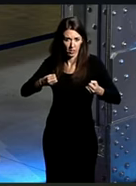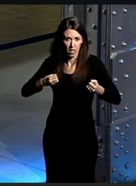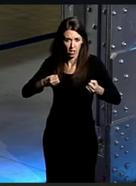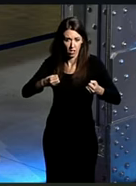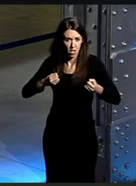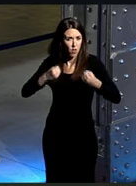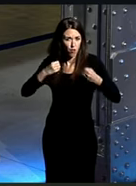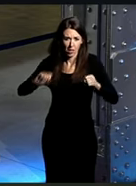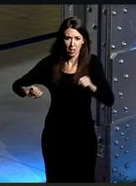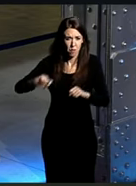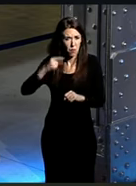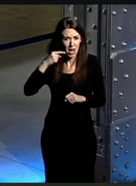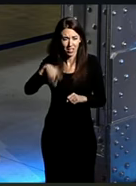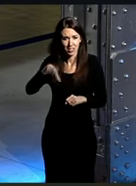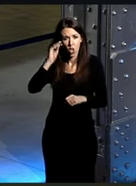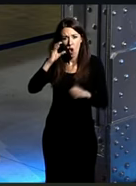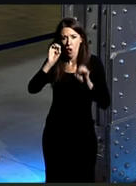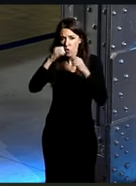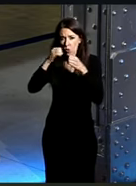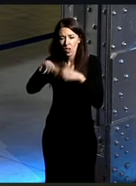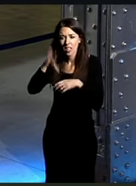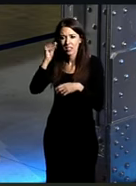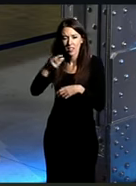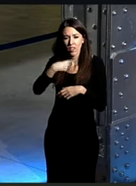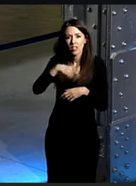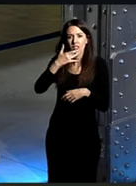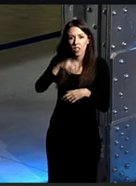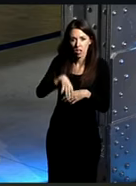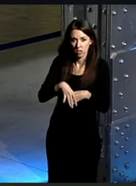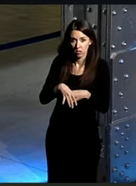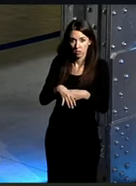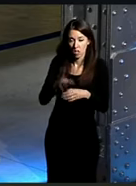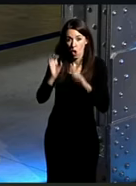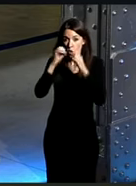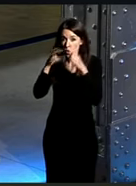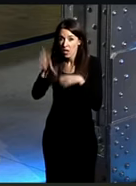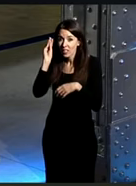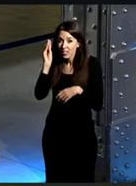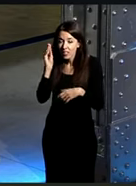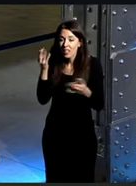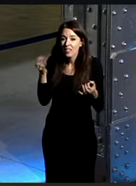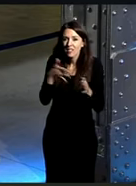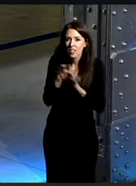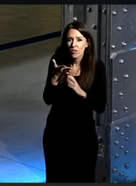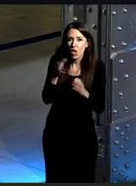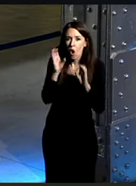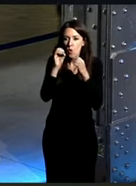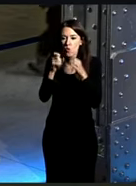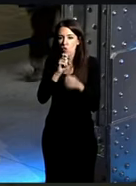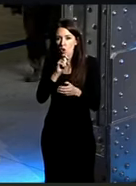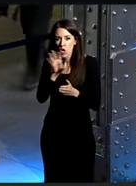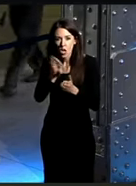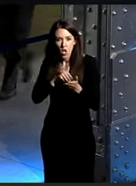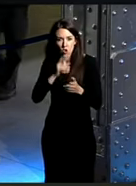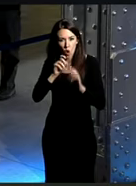más fuerte de todos. Entender a Google es entender un poco quiénes somos hoy. Entender a Google, entender cómo Google customiza